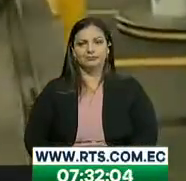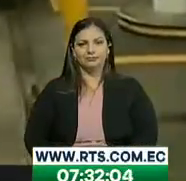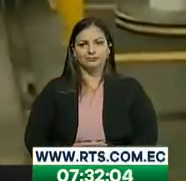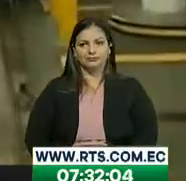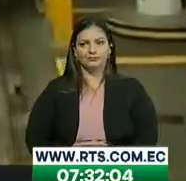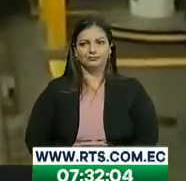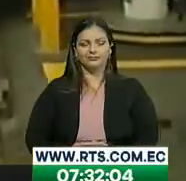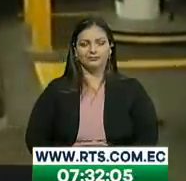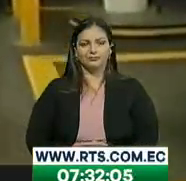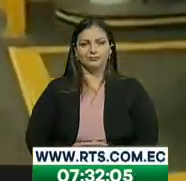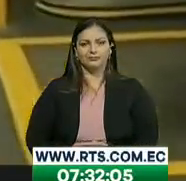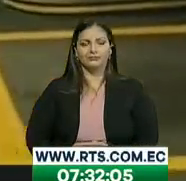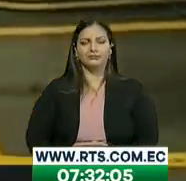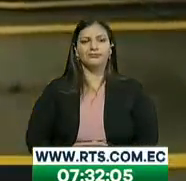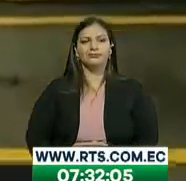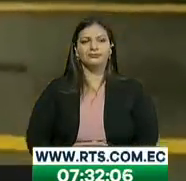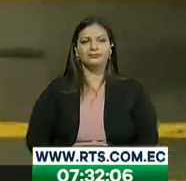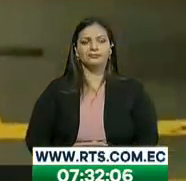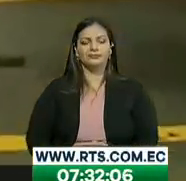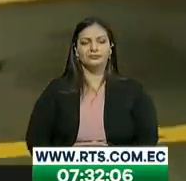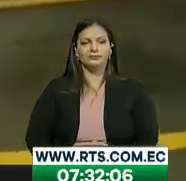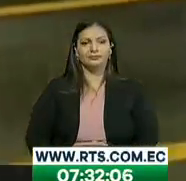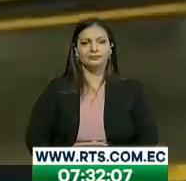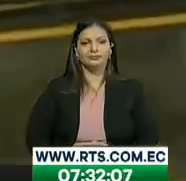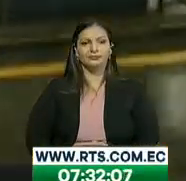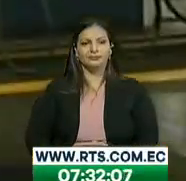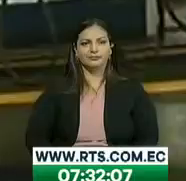A ver, por este lado.